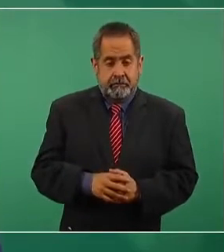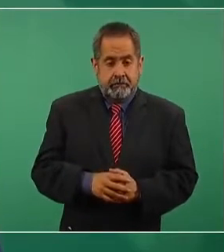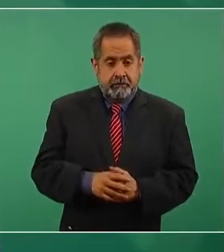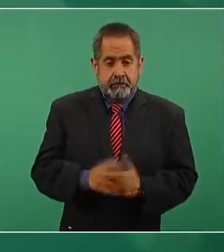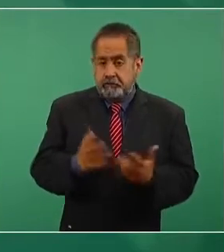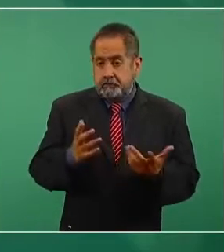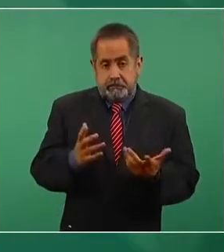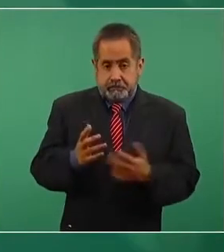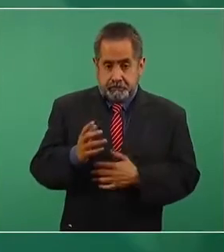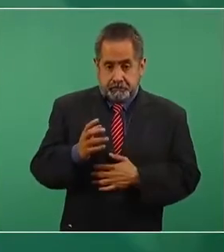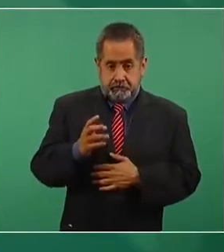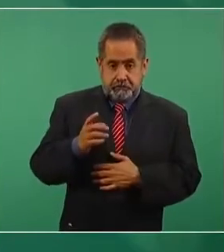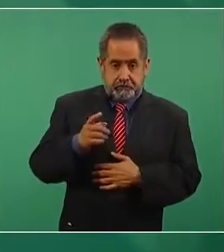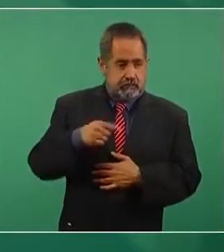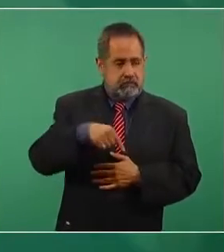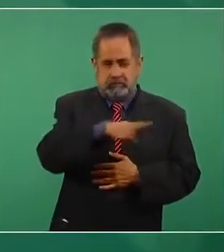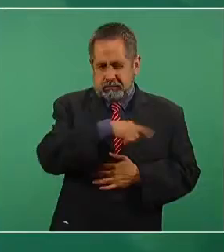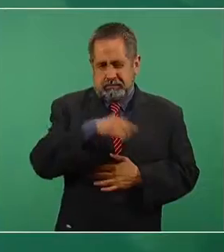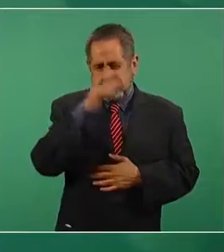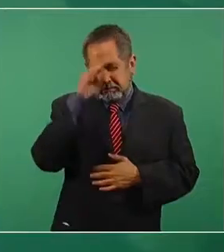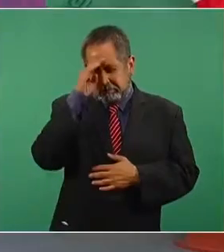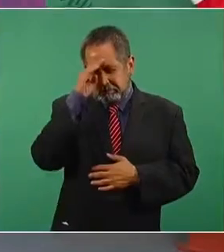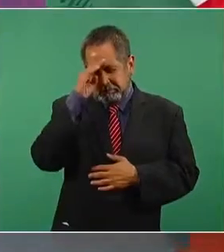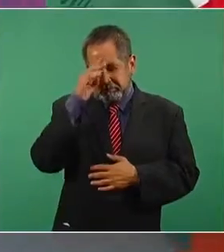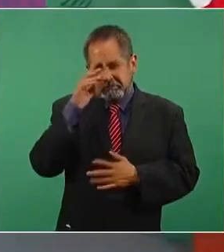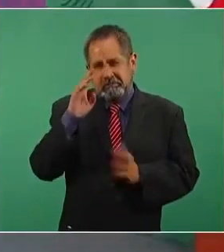porque se apostaba